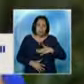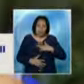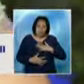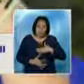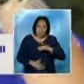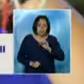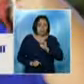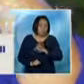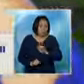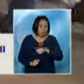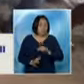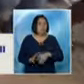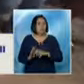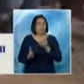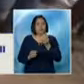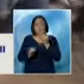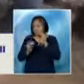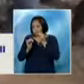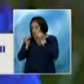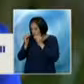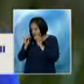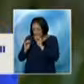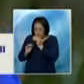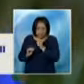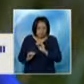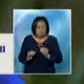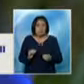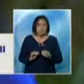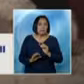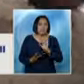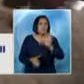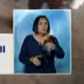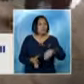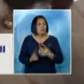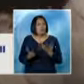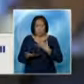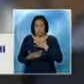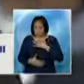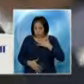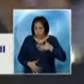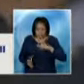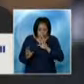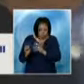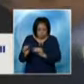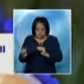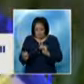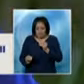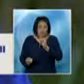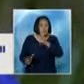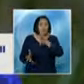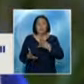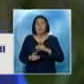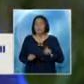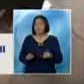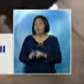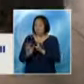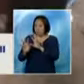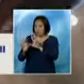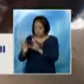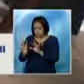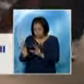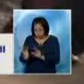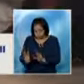Despacito, quiero desnudarte a besos despacito. Firmo en las paredes de tu laberinto y hacerte tu cuerpo todo un